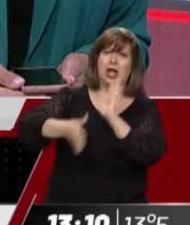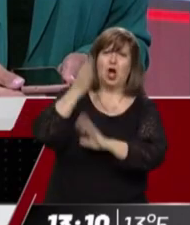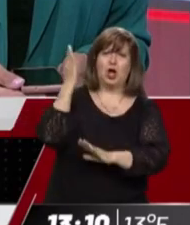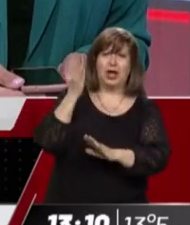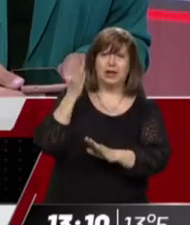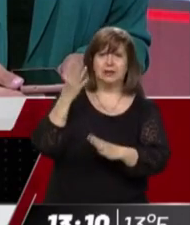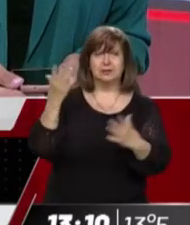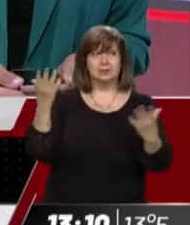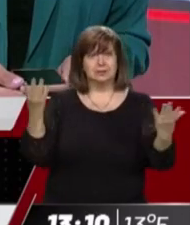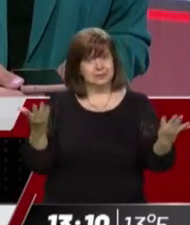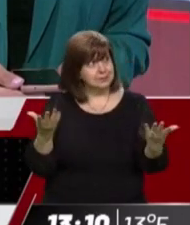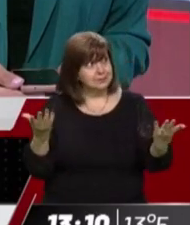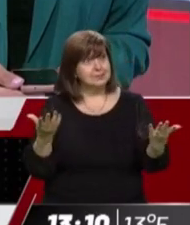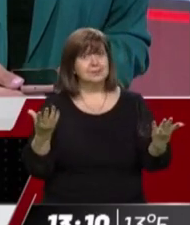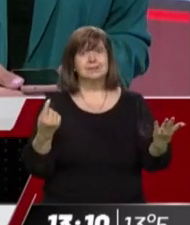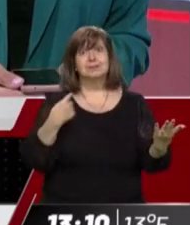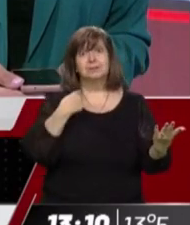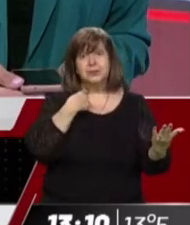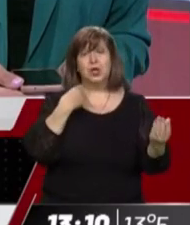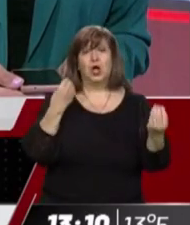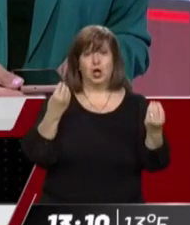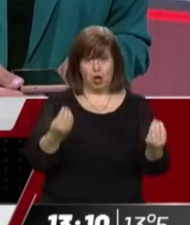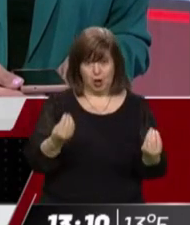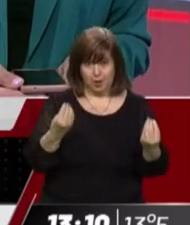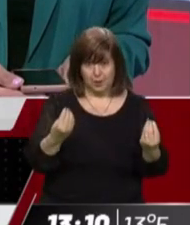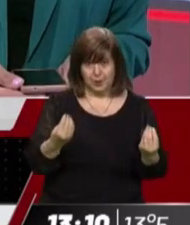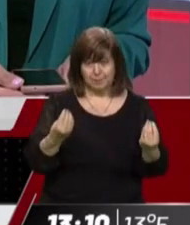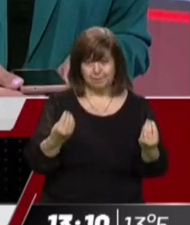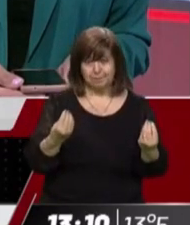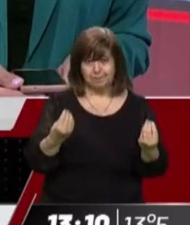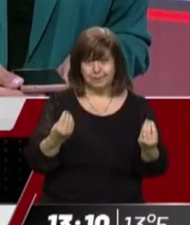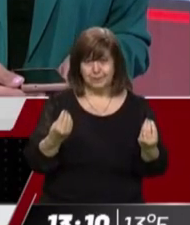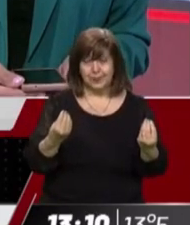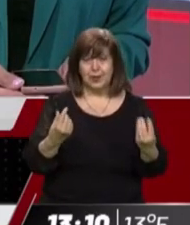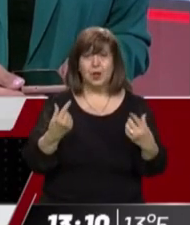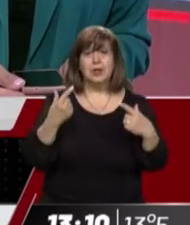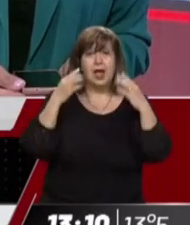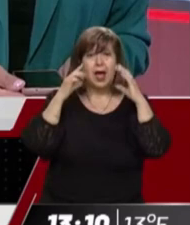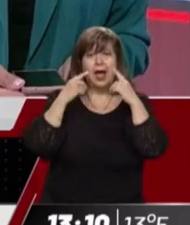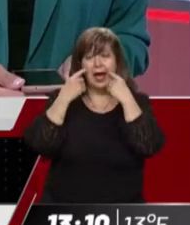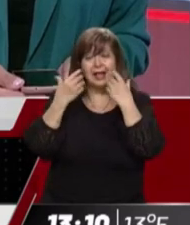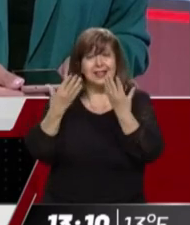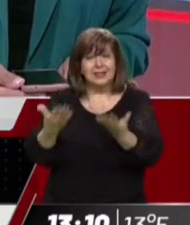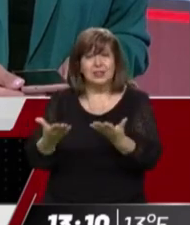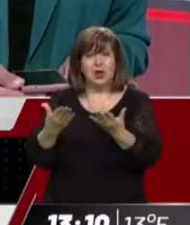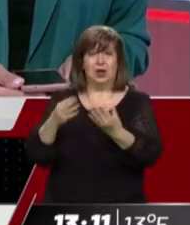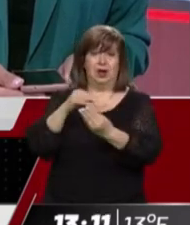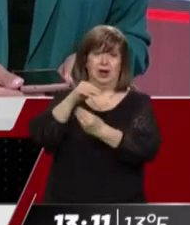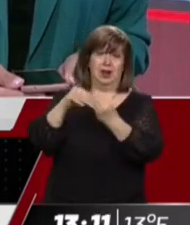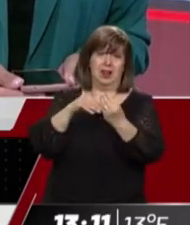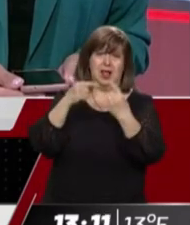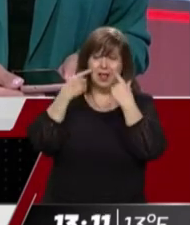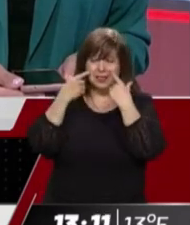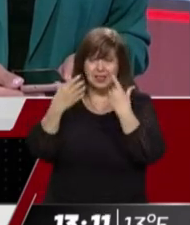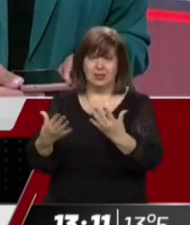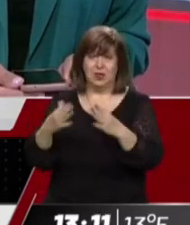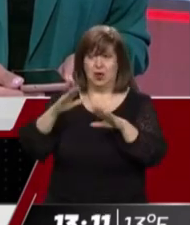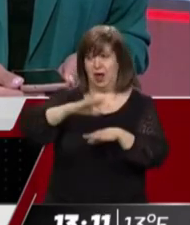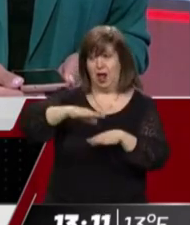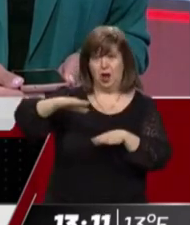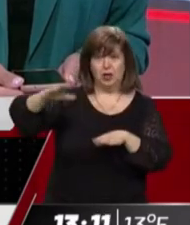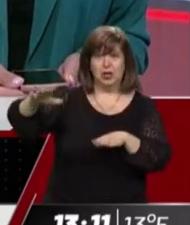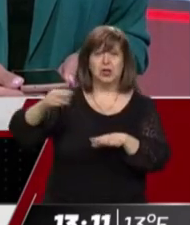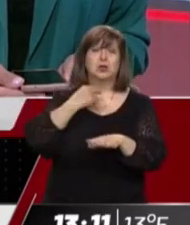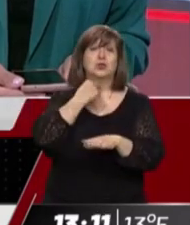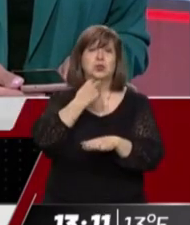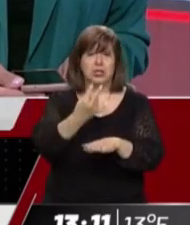me decía, ¿no es caprichoso esto de que las bebidas alcohólicas estén prohibidas de vender a menores de 18 años? Y esto tiene que ver